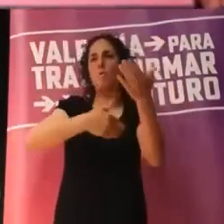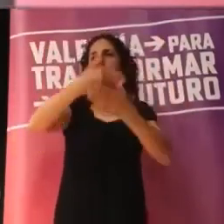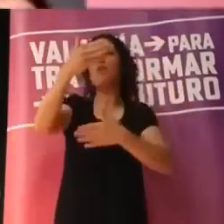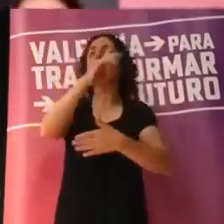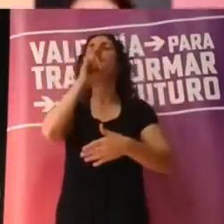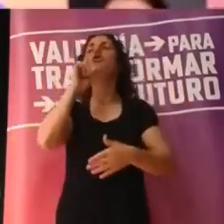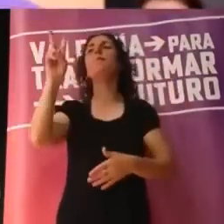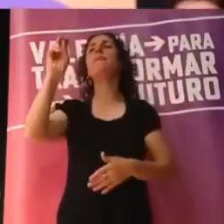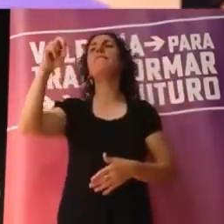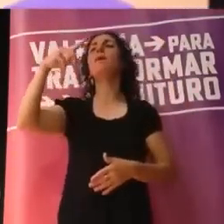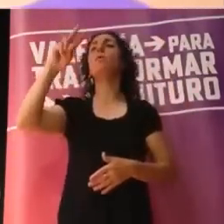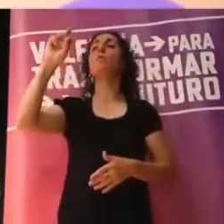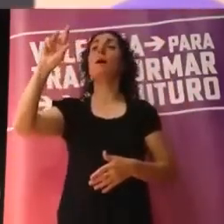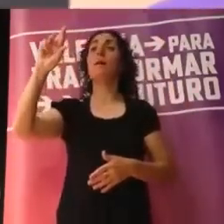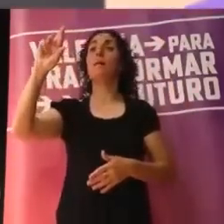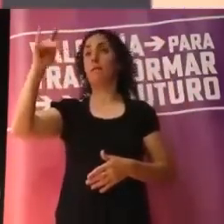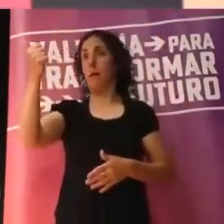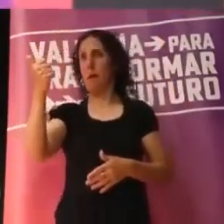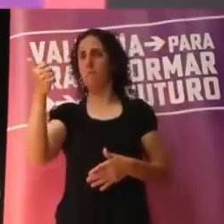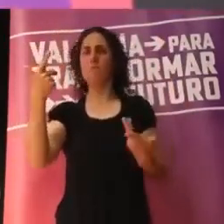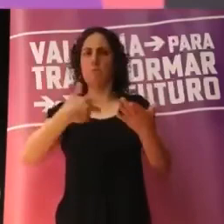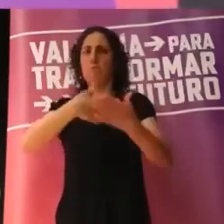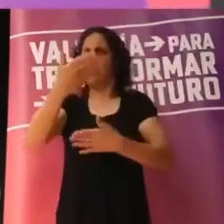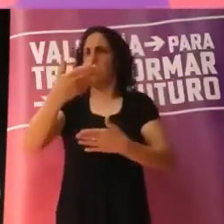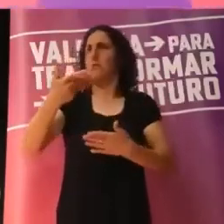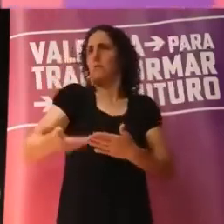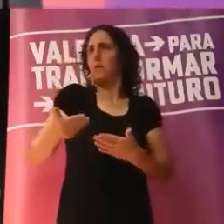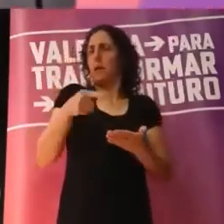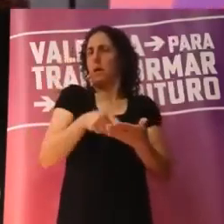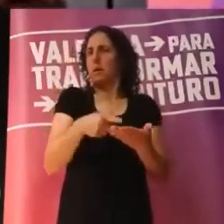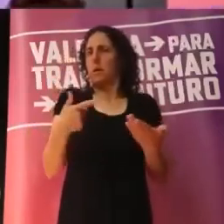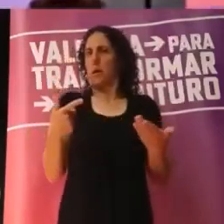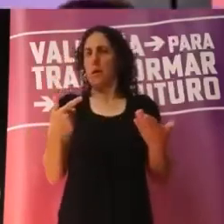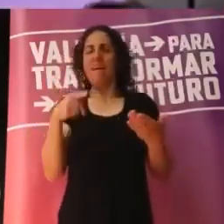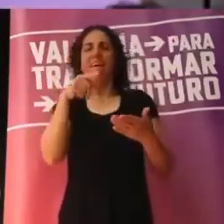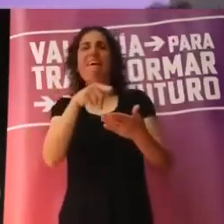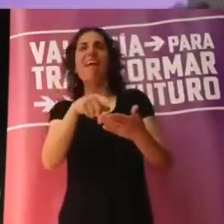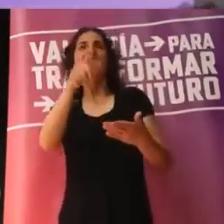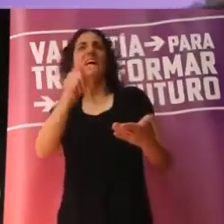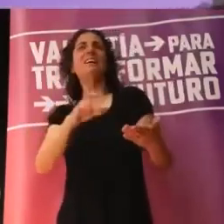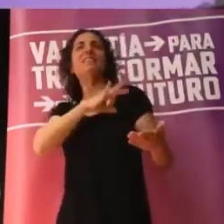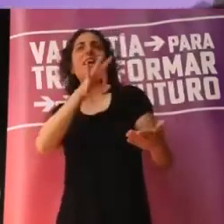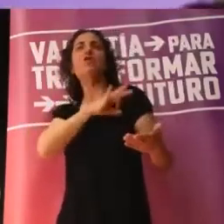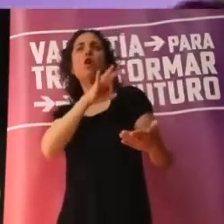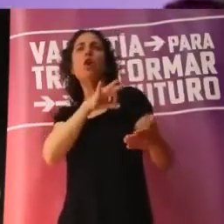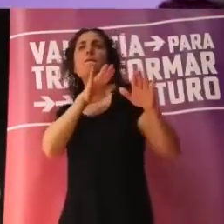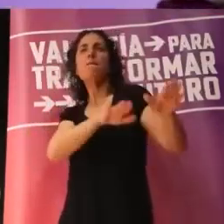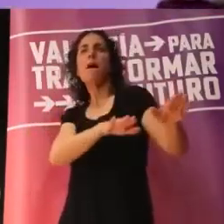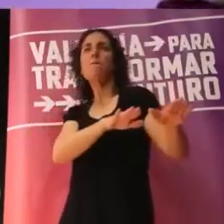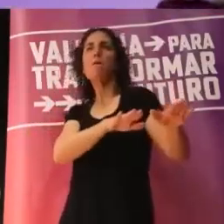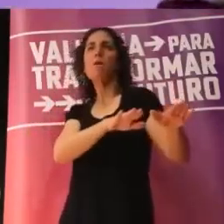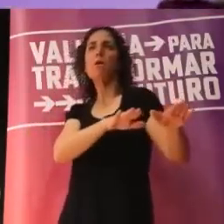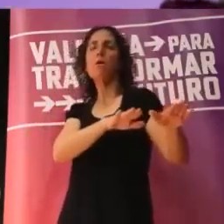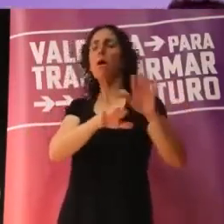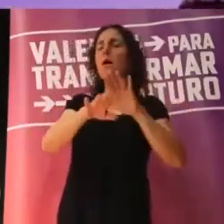del grupo Godó. Es decir, no es un señor de Podemos ni de izquierdas, es un demócrata. Y